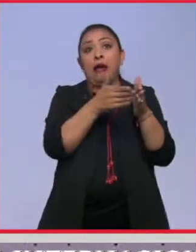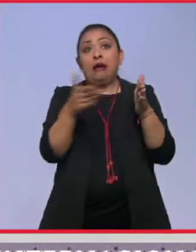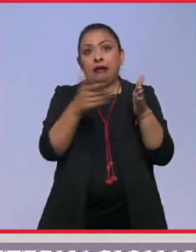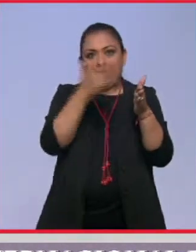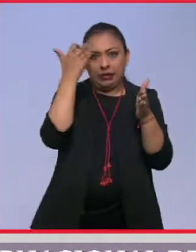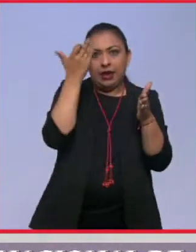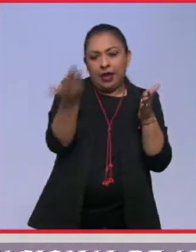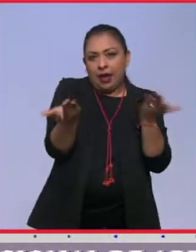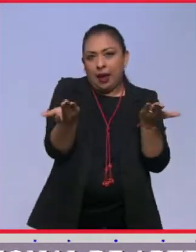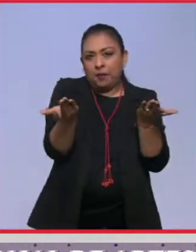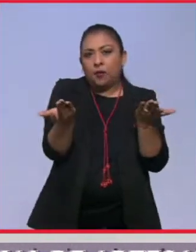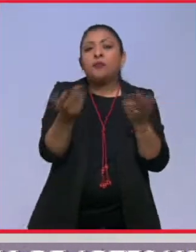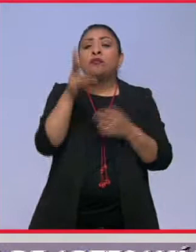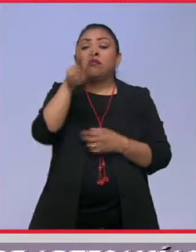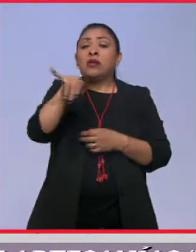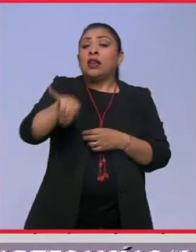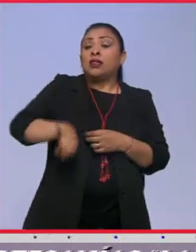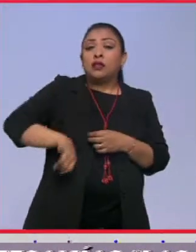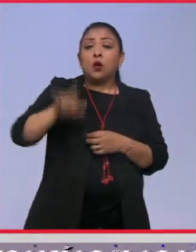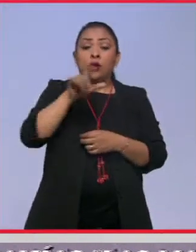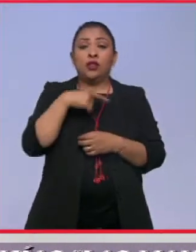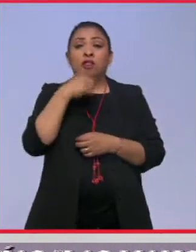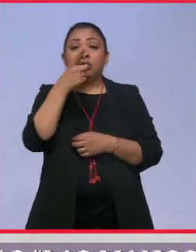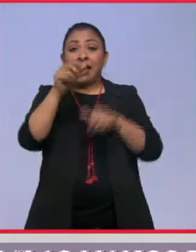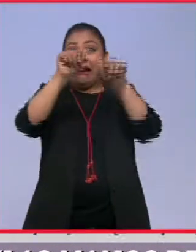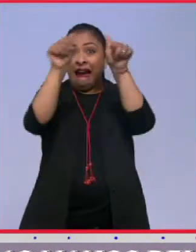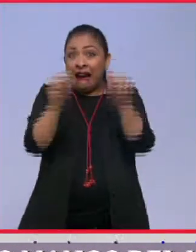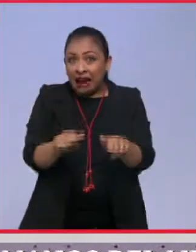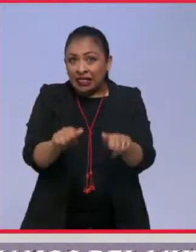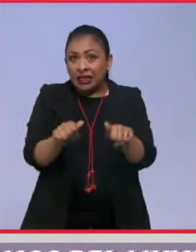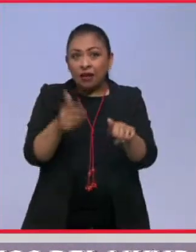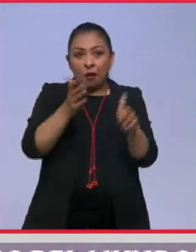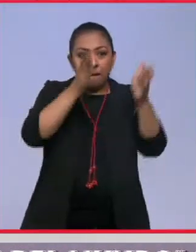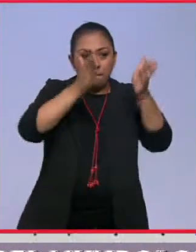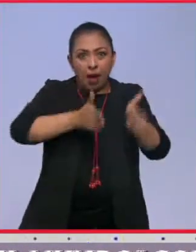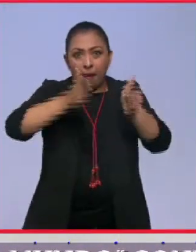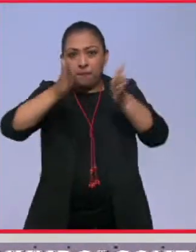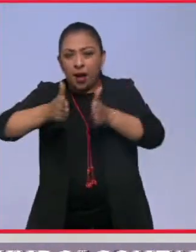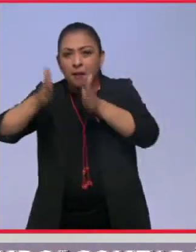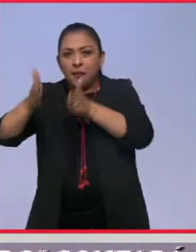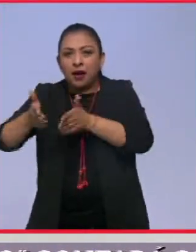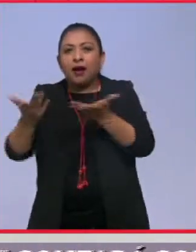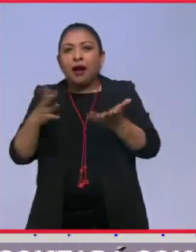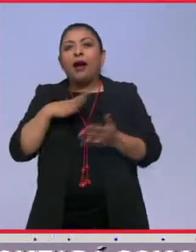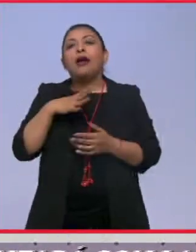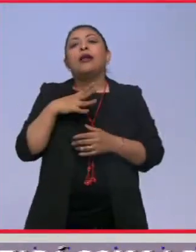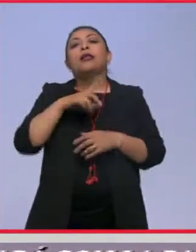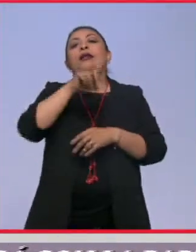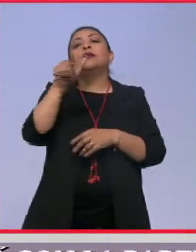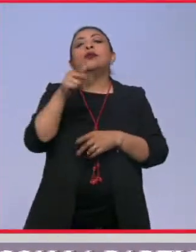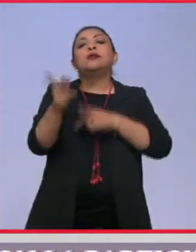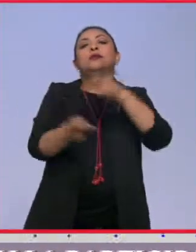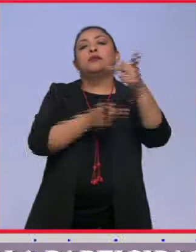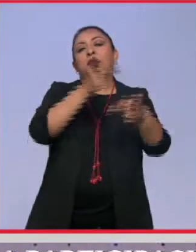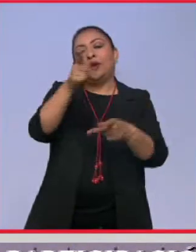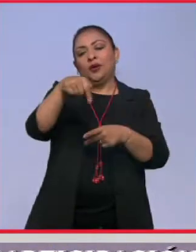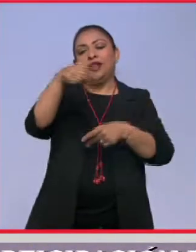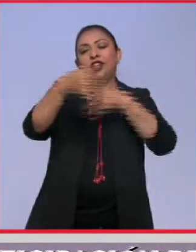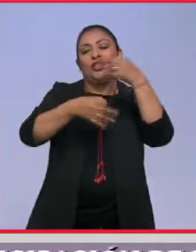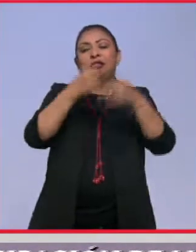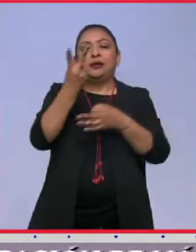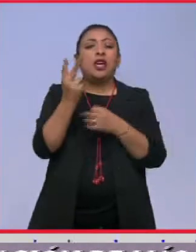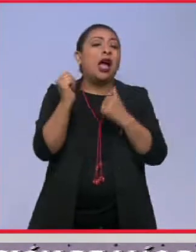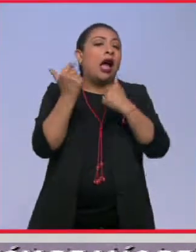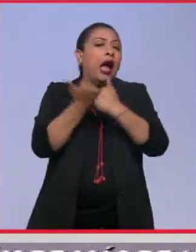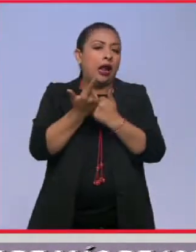en su momento, ¿no? Entonces, es interesante cuando estamos hablando de arte, ya estaremos ubicándonos en las preguntas subsecuentes de Noticias 22 con algo